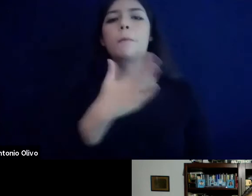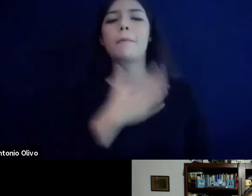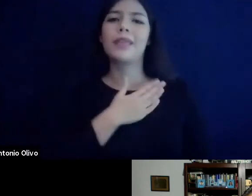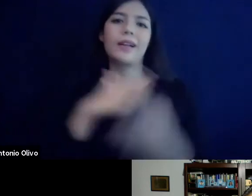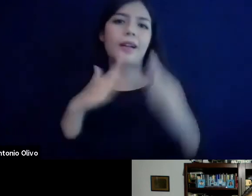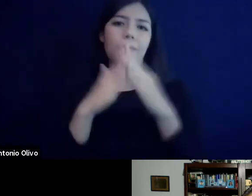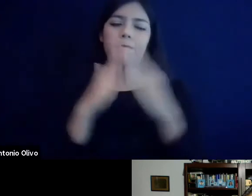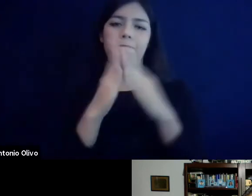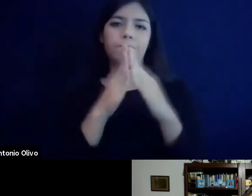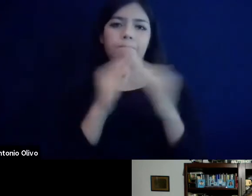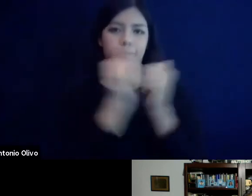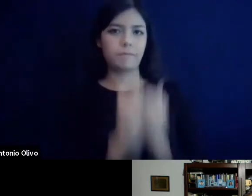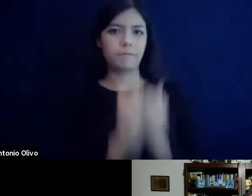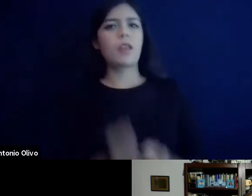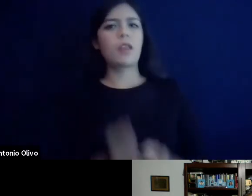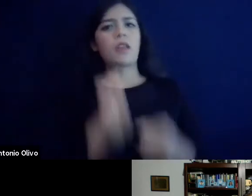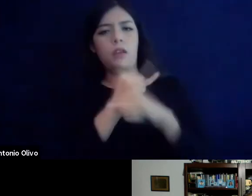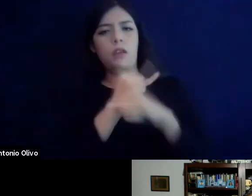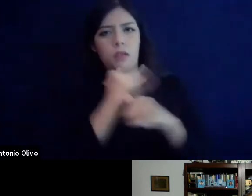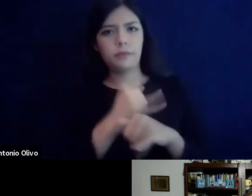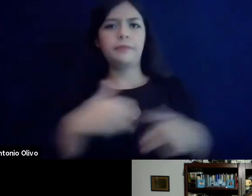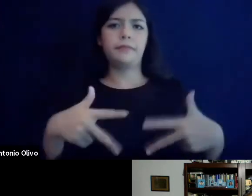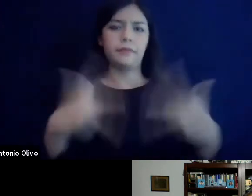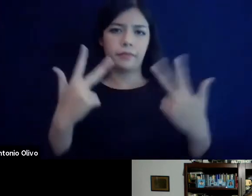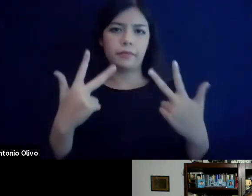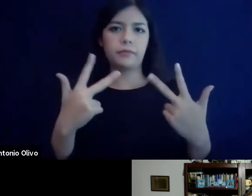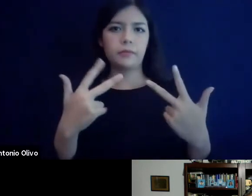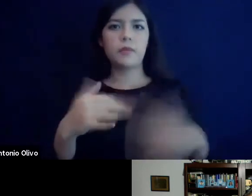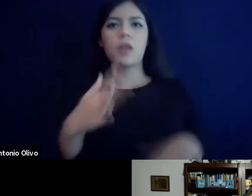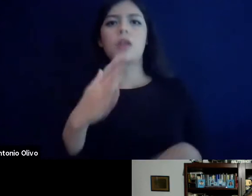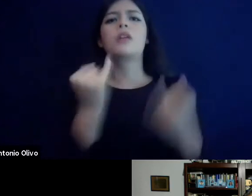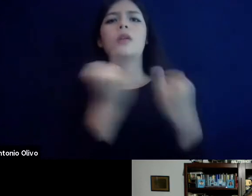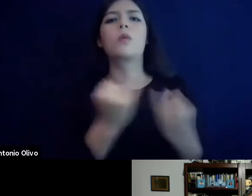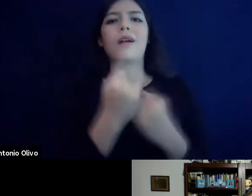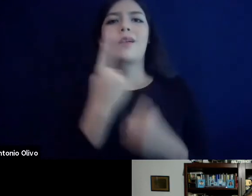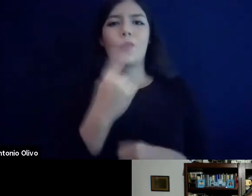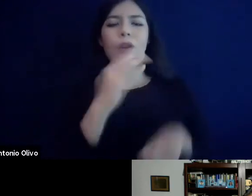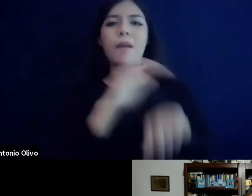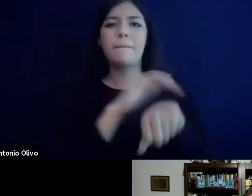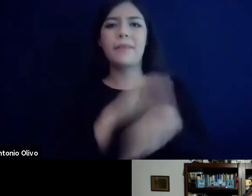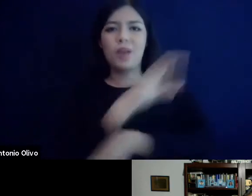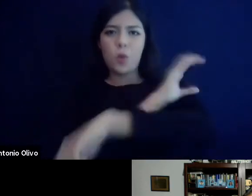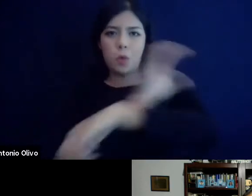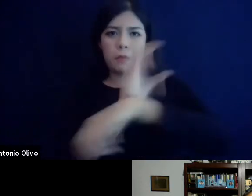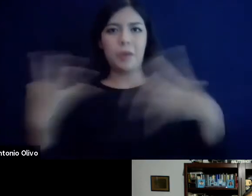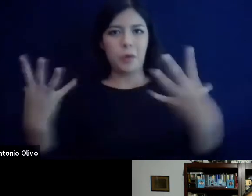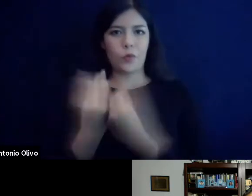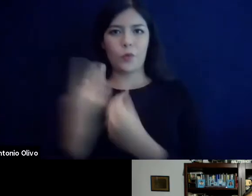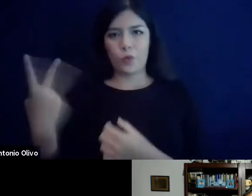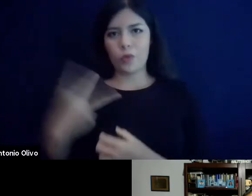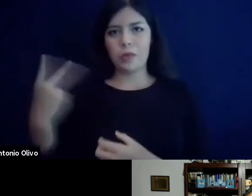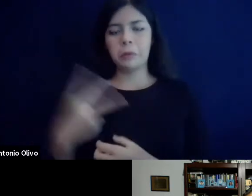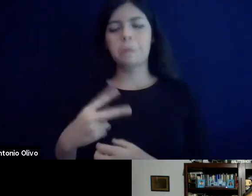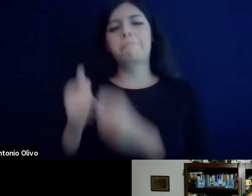también compañera de la maestría, y ahí cursamos la, las materias en